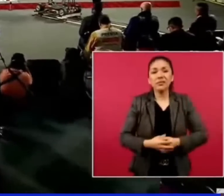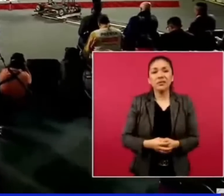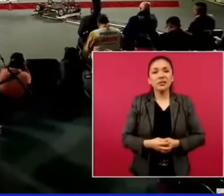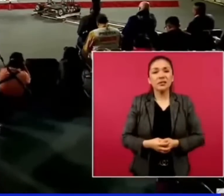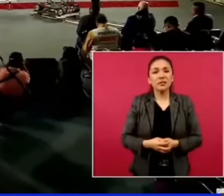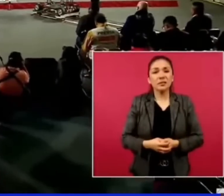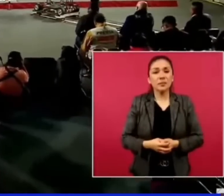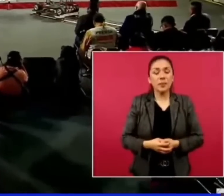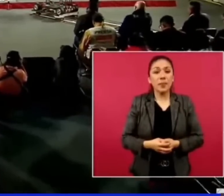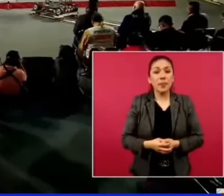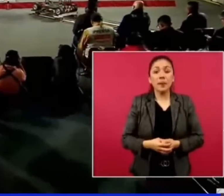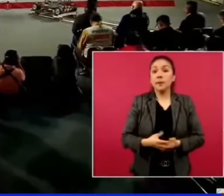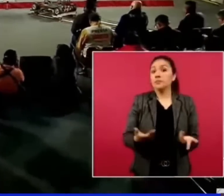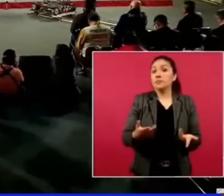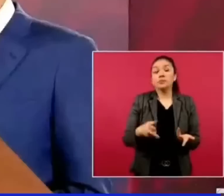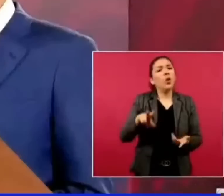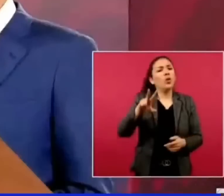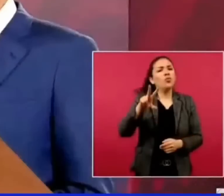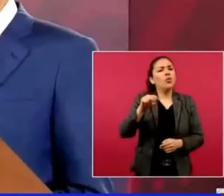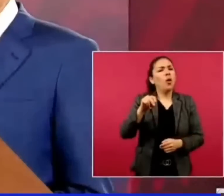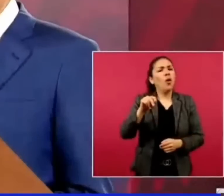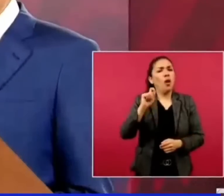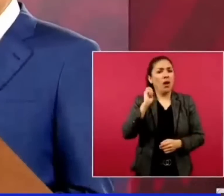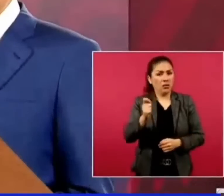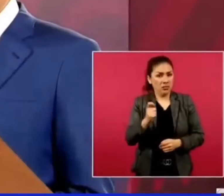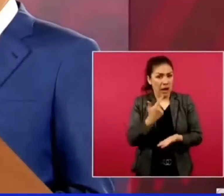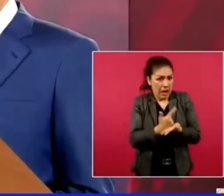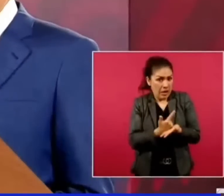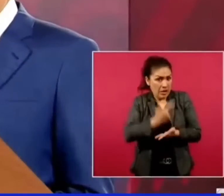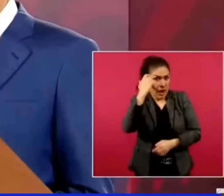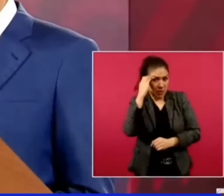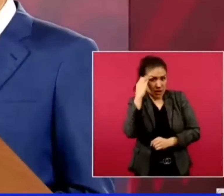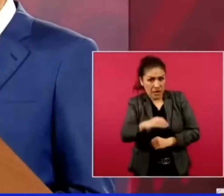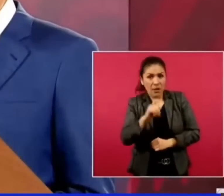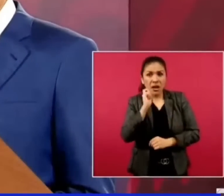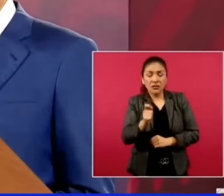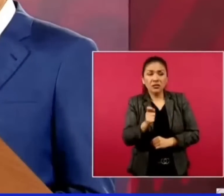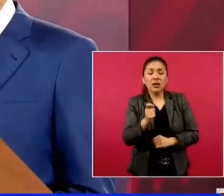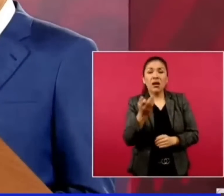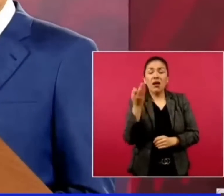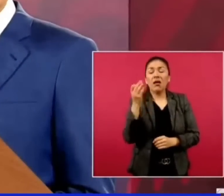que no es delito grave el fraude fiscal.